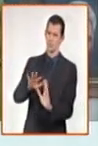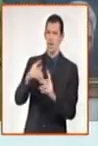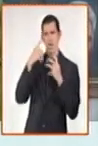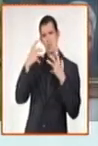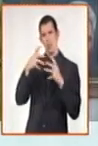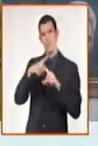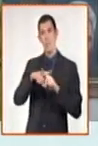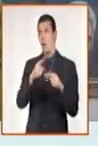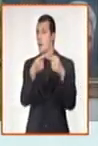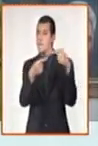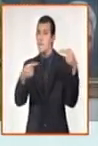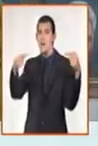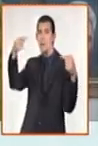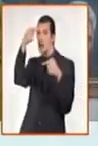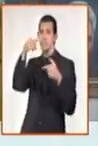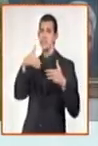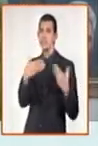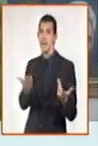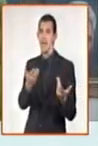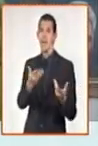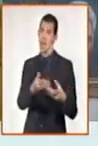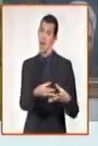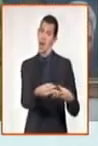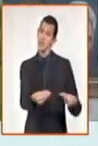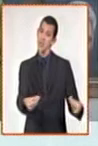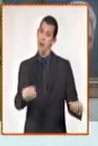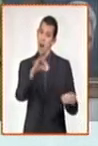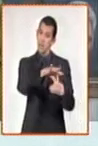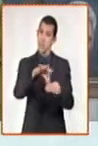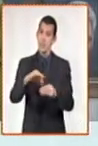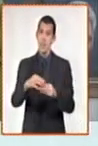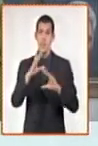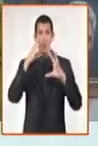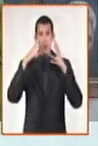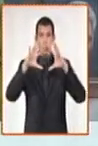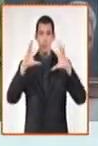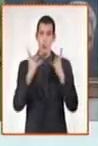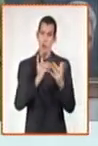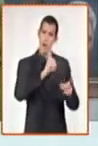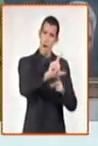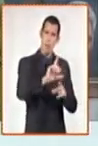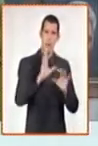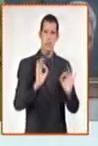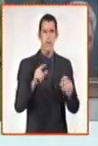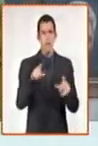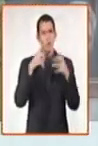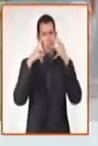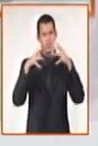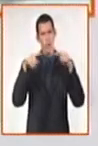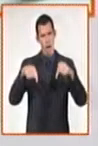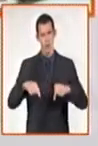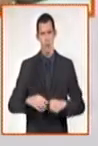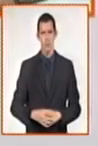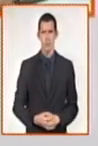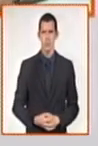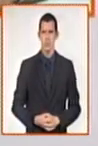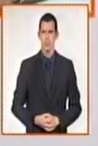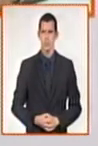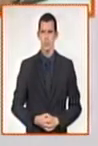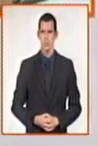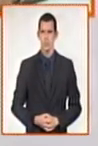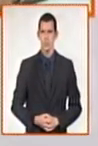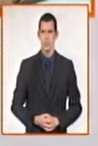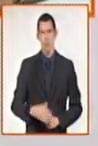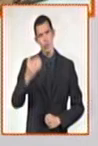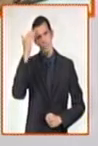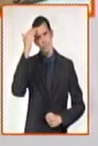recién comenzó en septiembre, y yo creo que es uno de los pasos más importantes que tenemos que estar dando en este momento. Bueno,